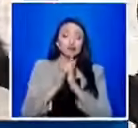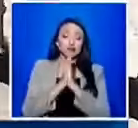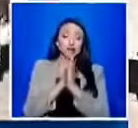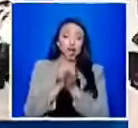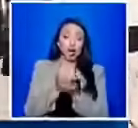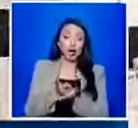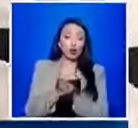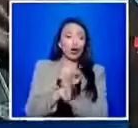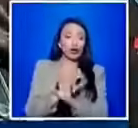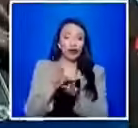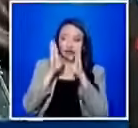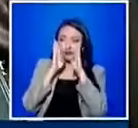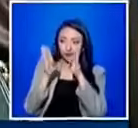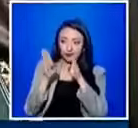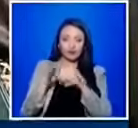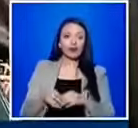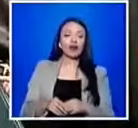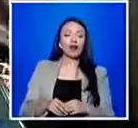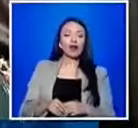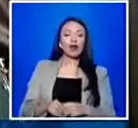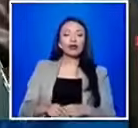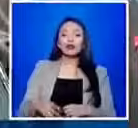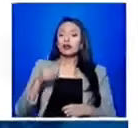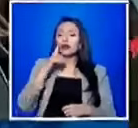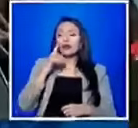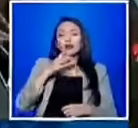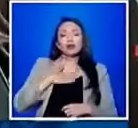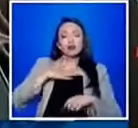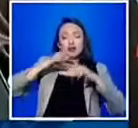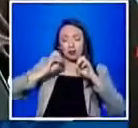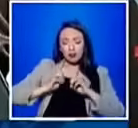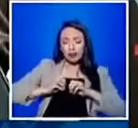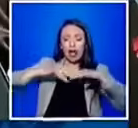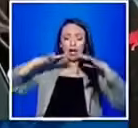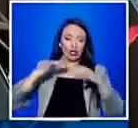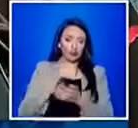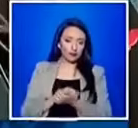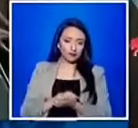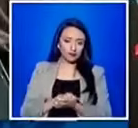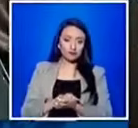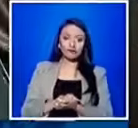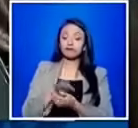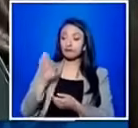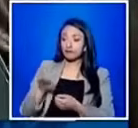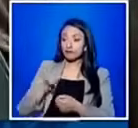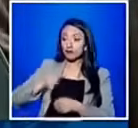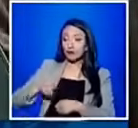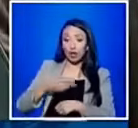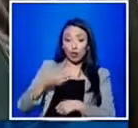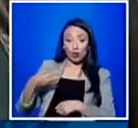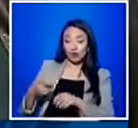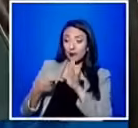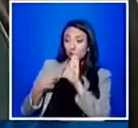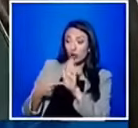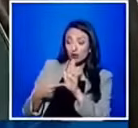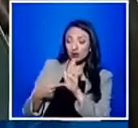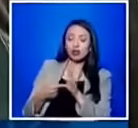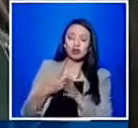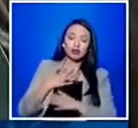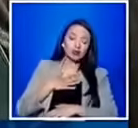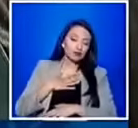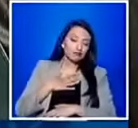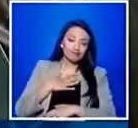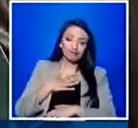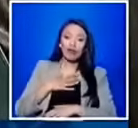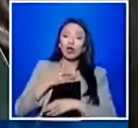y su clamor fue escuchado. Esto fue un gran milagro. No, desde que hubo el reportaje aquí en Ecuavisa, nos fue